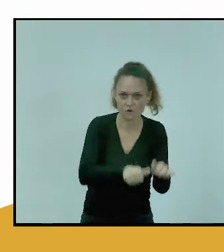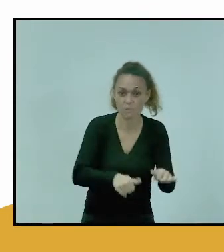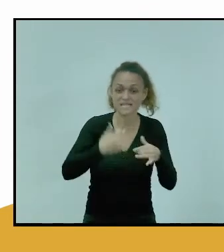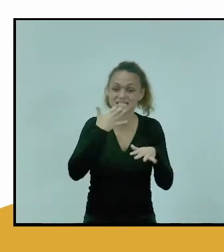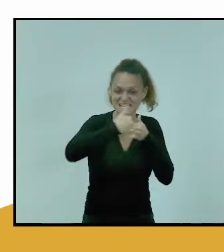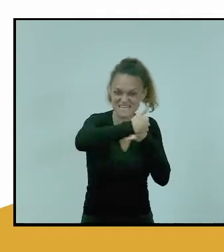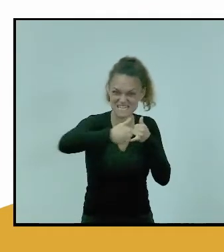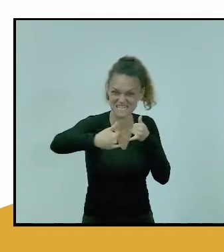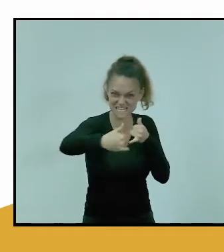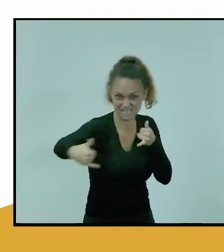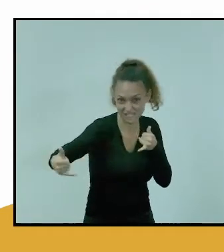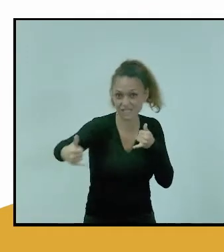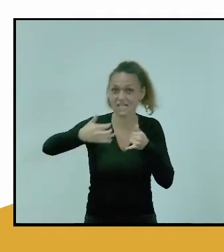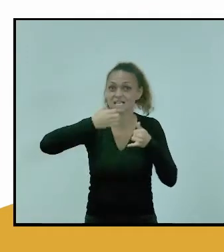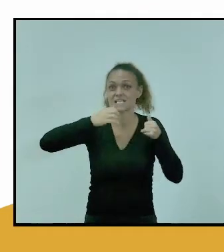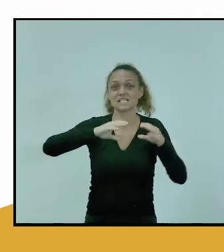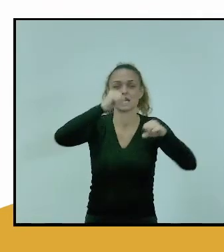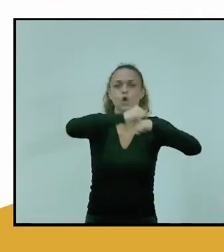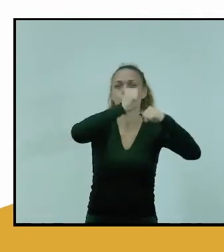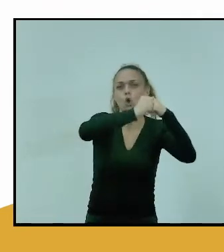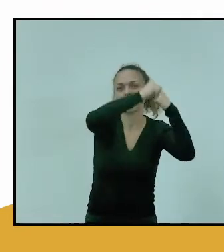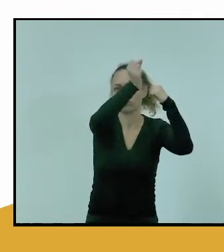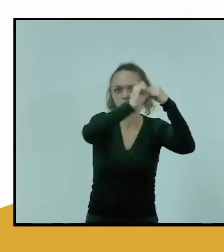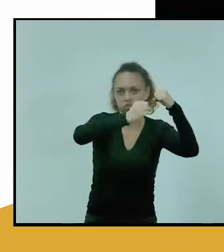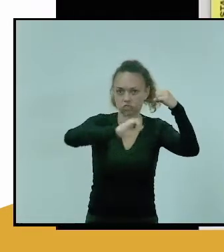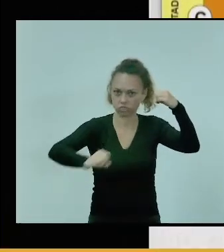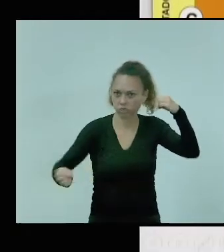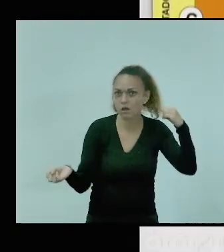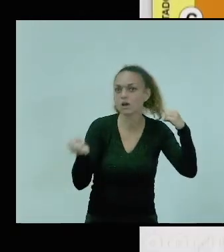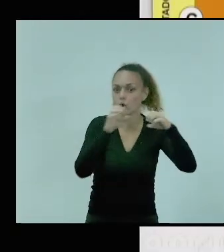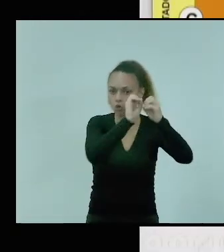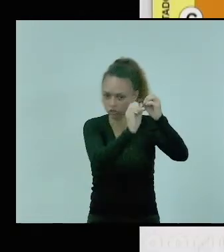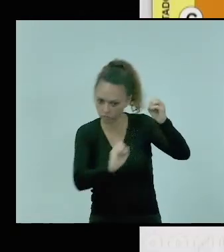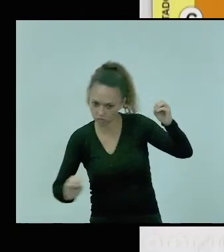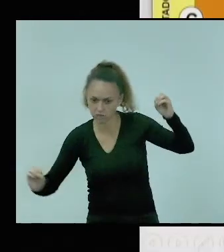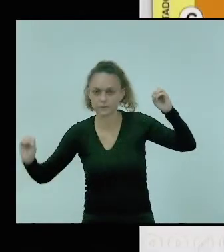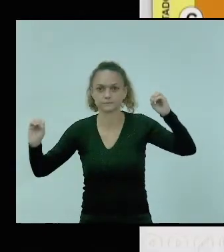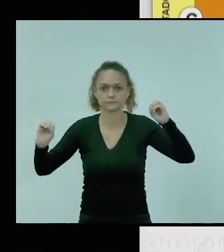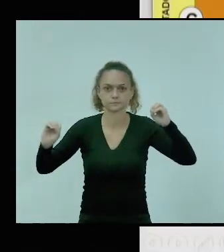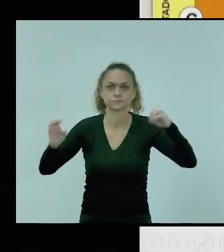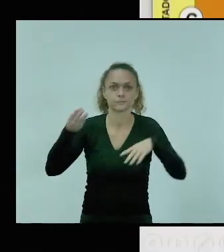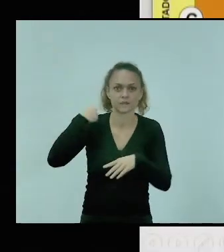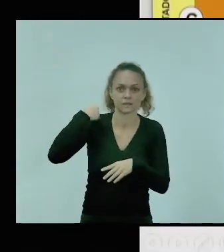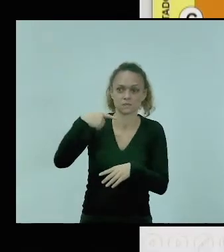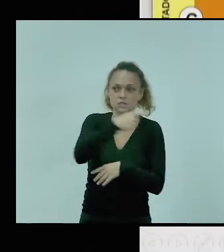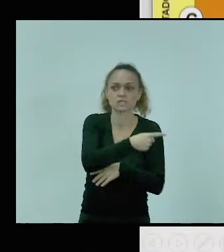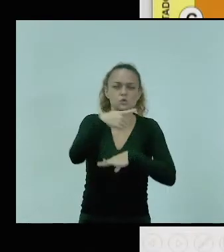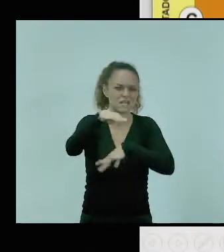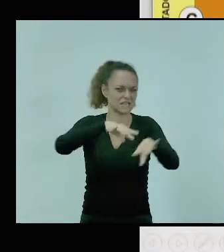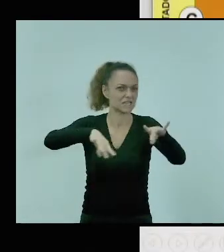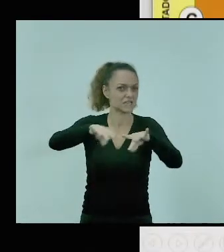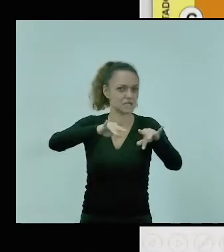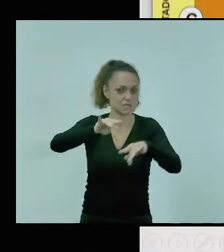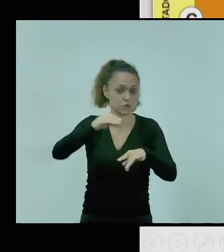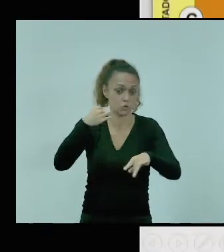grietas, deslizamientos y caídas de roca y las licuefacciones. Que recuerdo que la licuefacción, el terreno, durante la vibración,